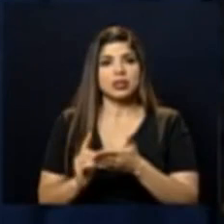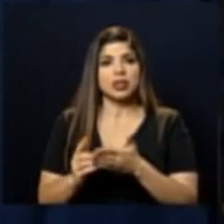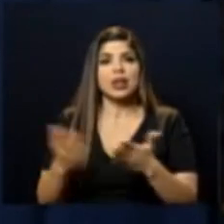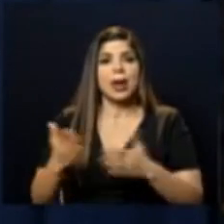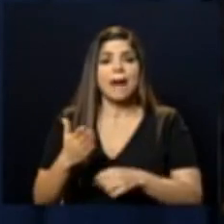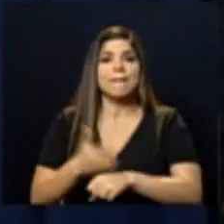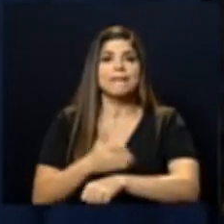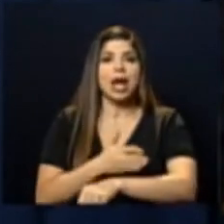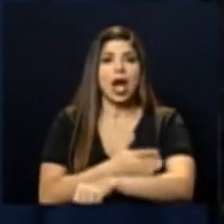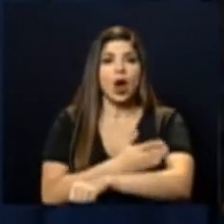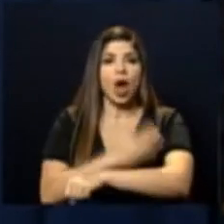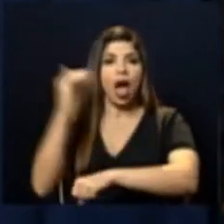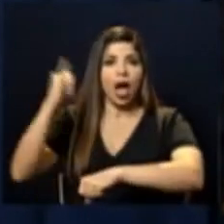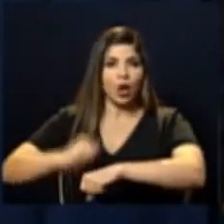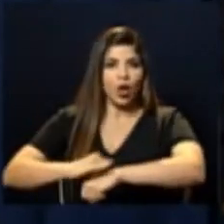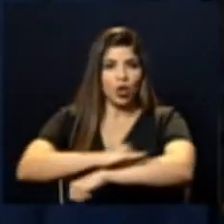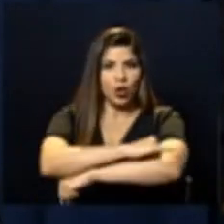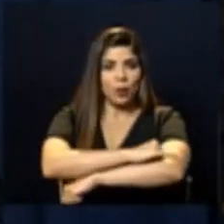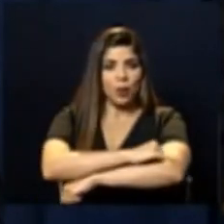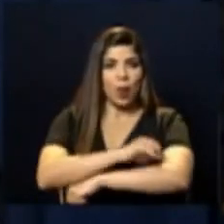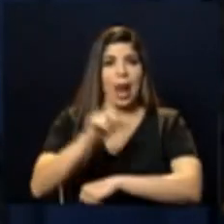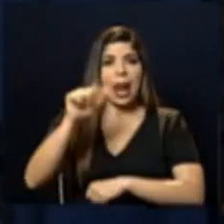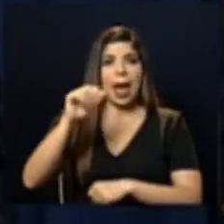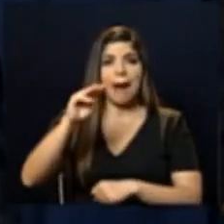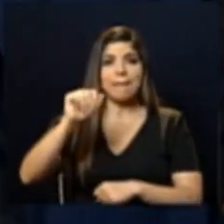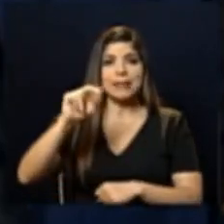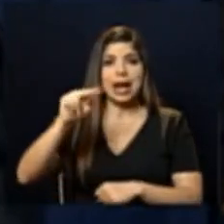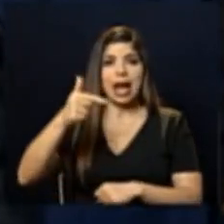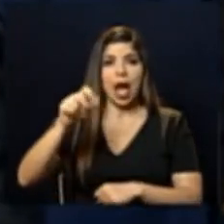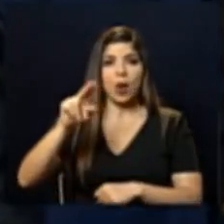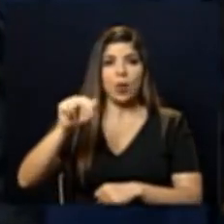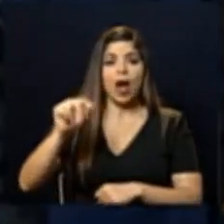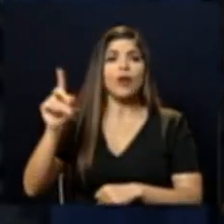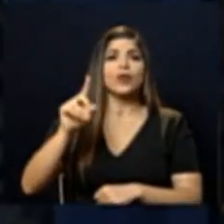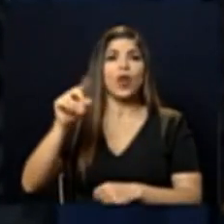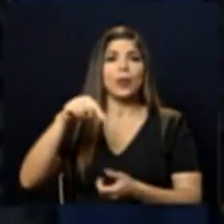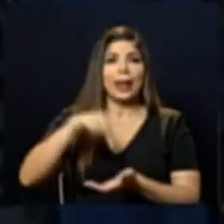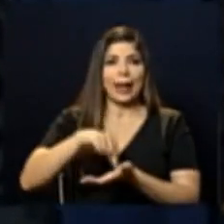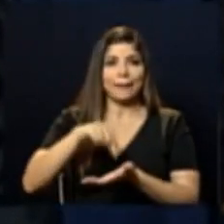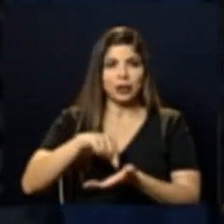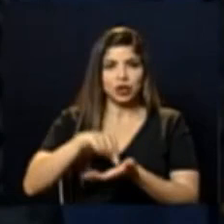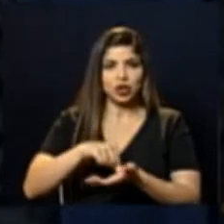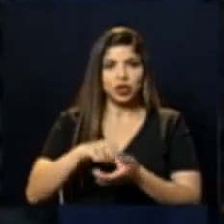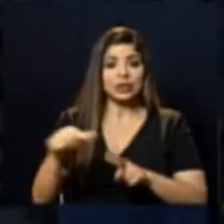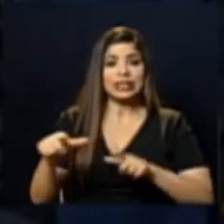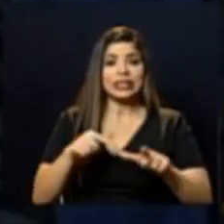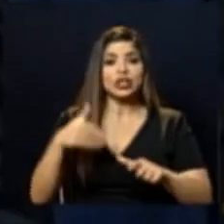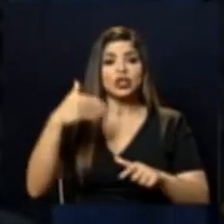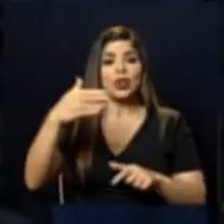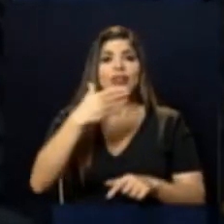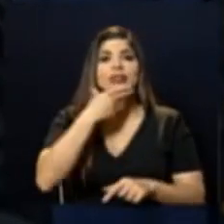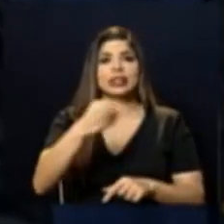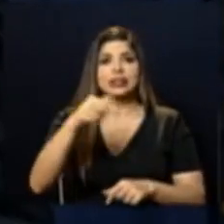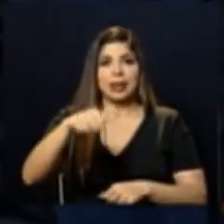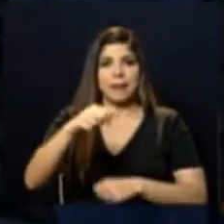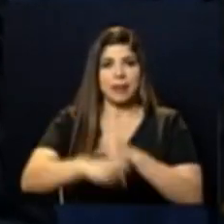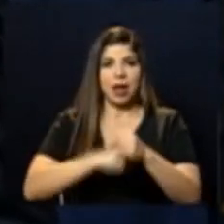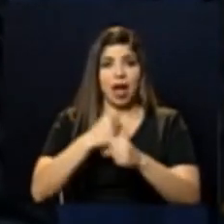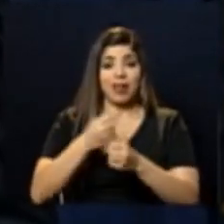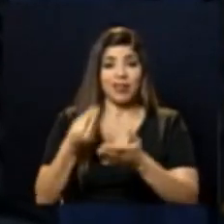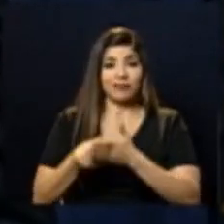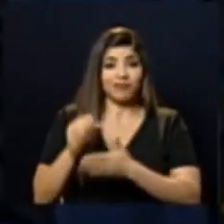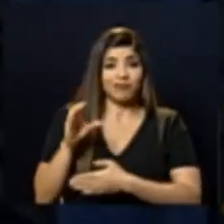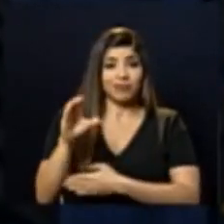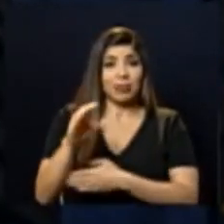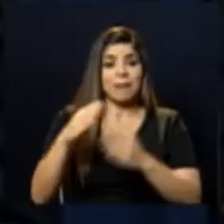en el aeródromo La Managua en Quepos, que estará listo para diciembre de este año, con una